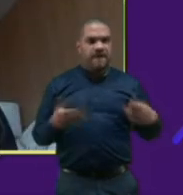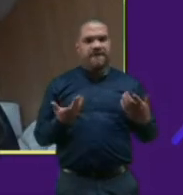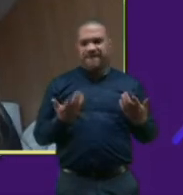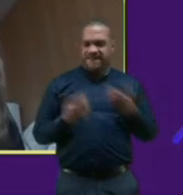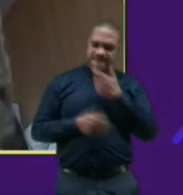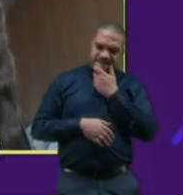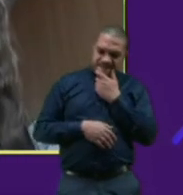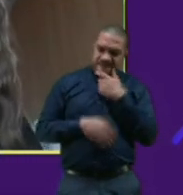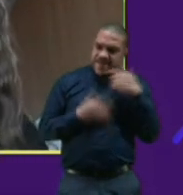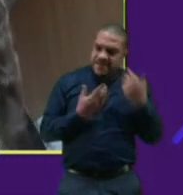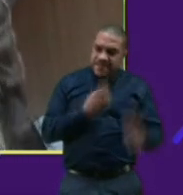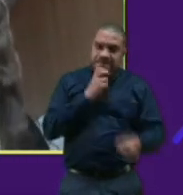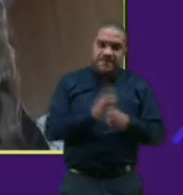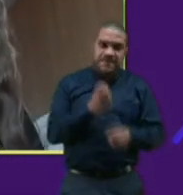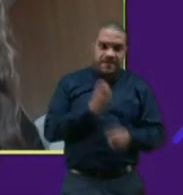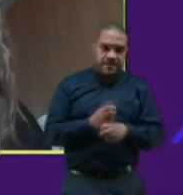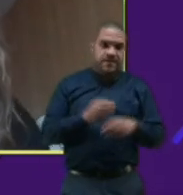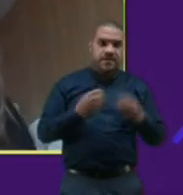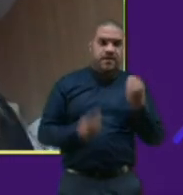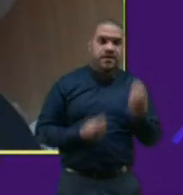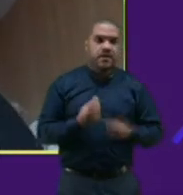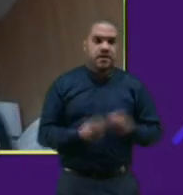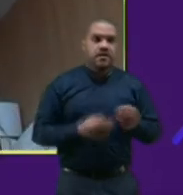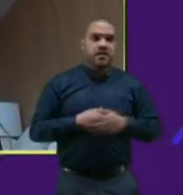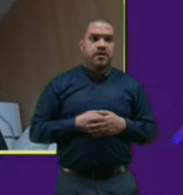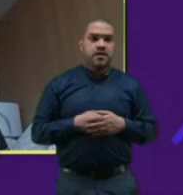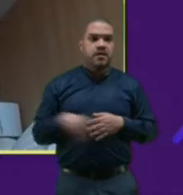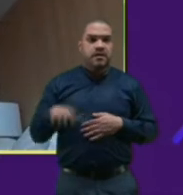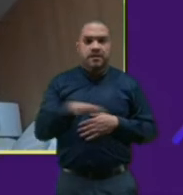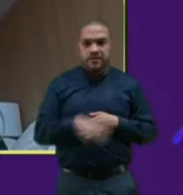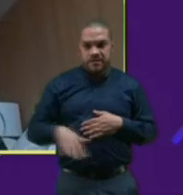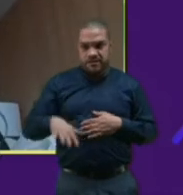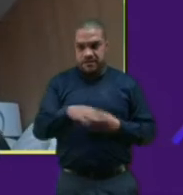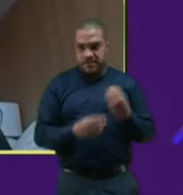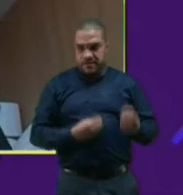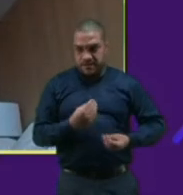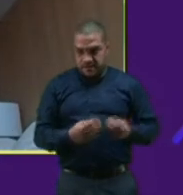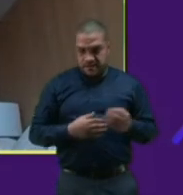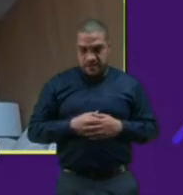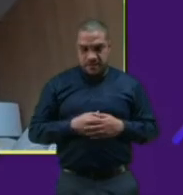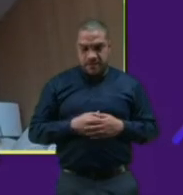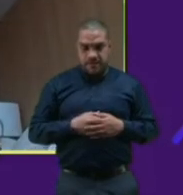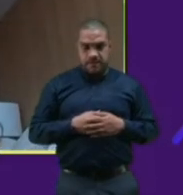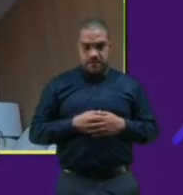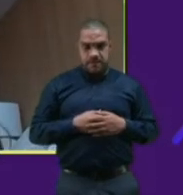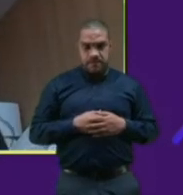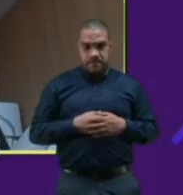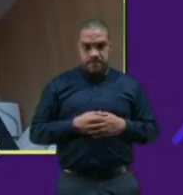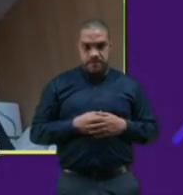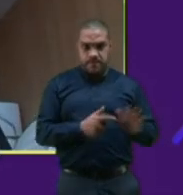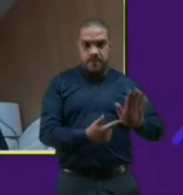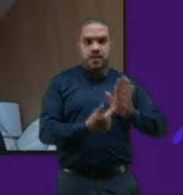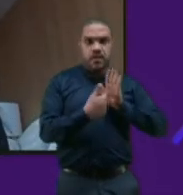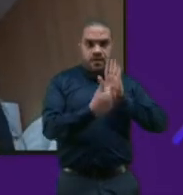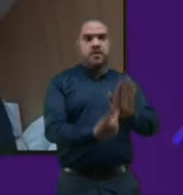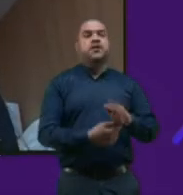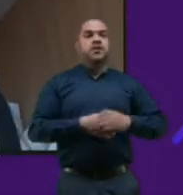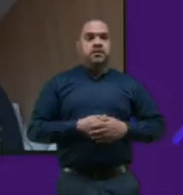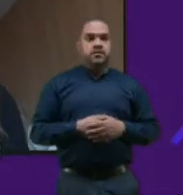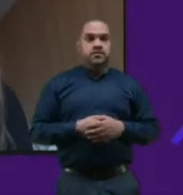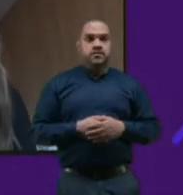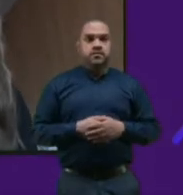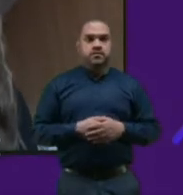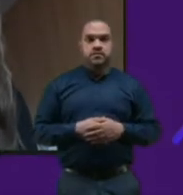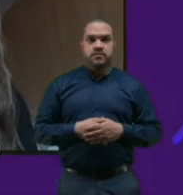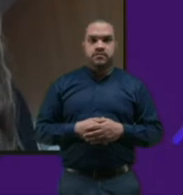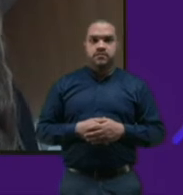que mitad de las empresas están quebrándose, la otra mitad no sabe ¿Qué modelo de negocio? ¿Y qué te hizo ir, Dani? ¿Qué te hizo ir